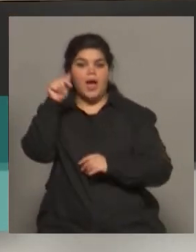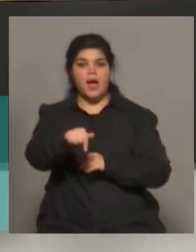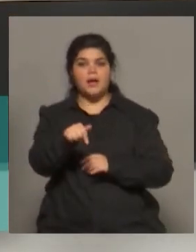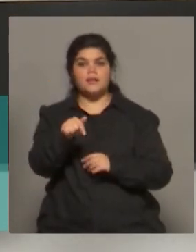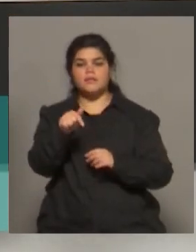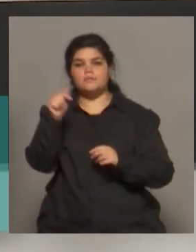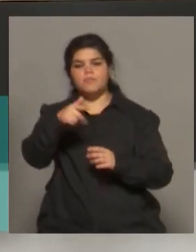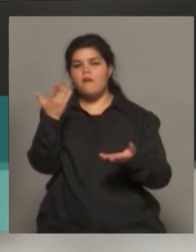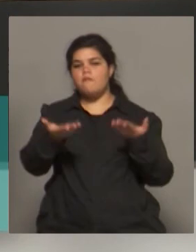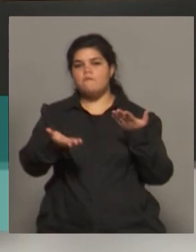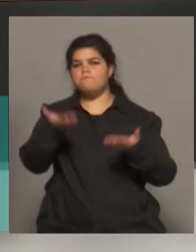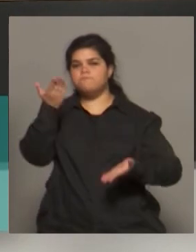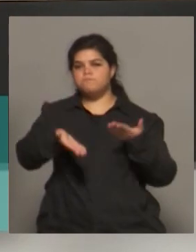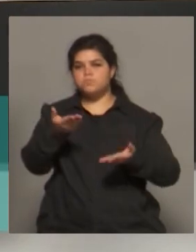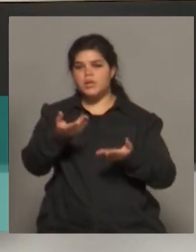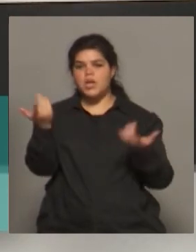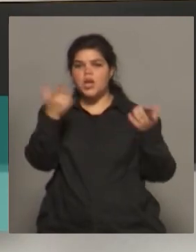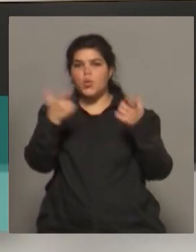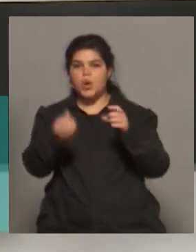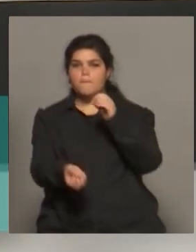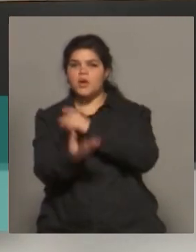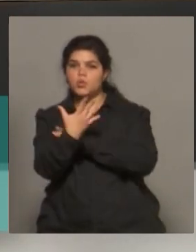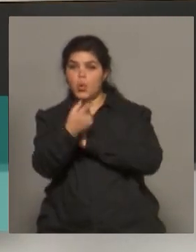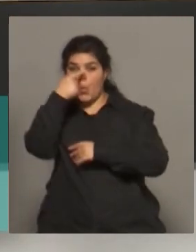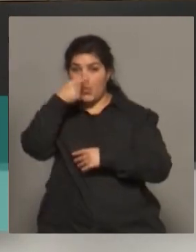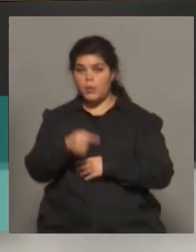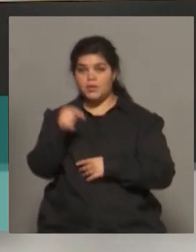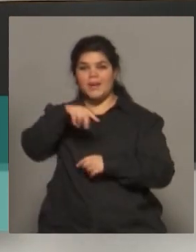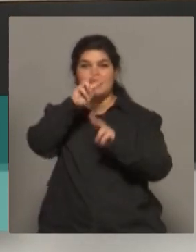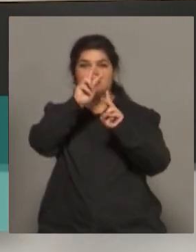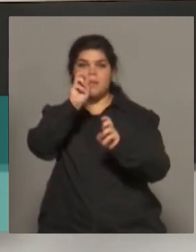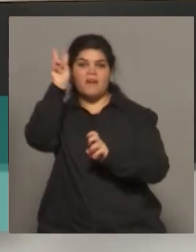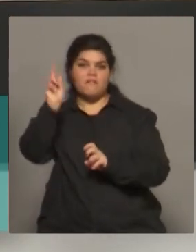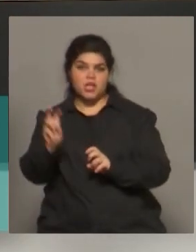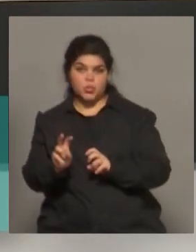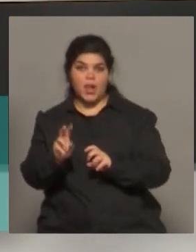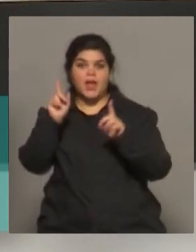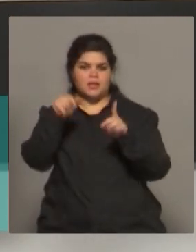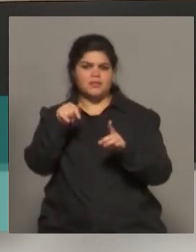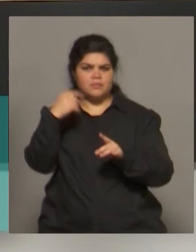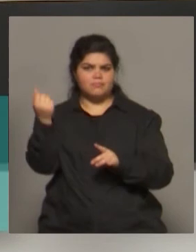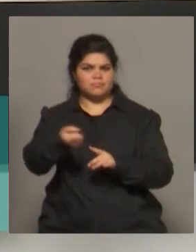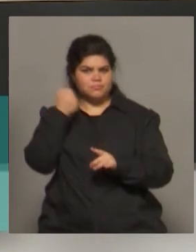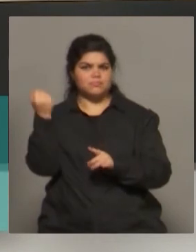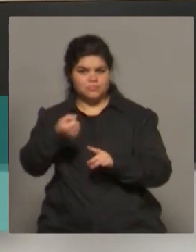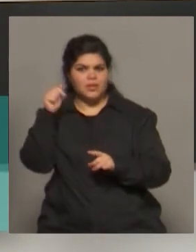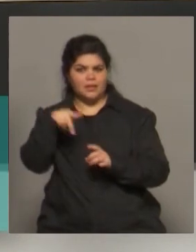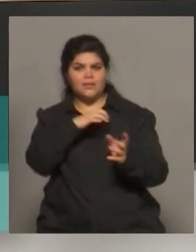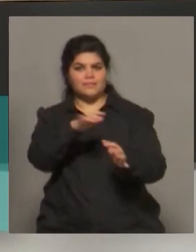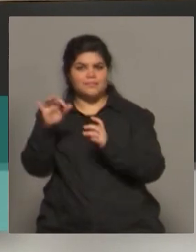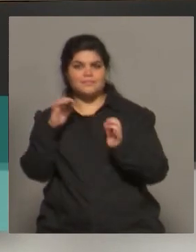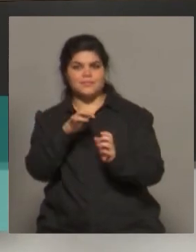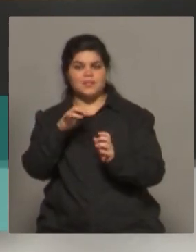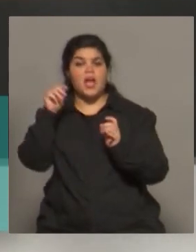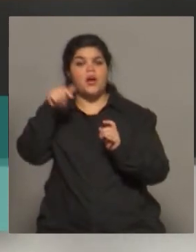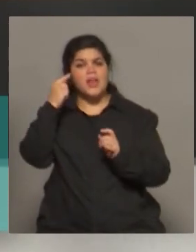balance de las últimas reuniones del Mercosur. Obviamente que el tema Venezuela también tiene mucha preponderancia en esto. Y vamos a ver cuál es